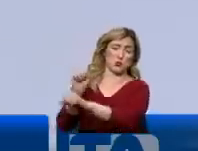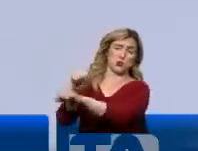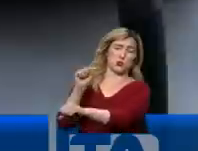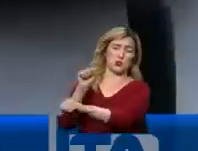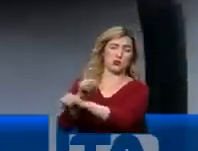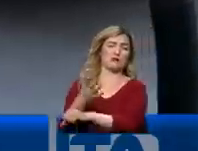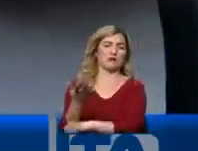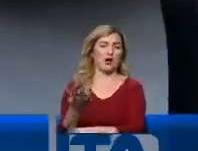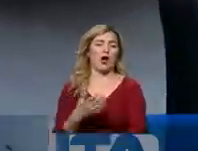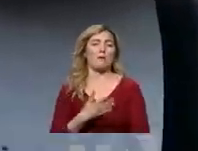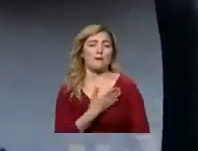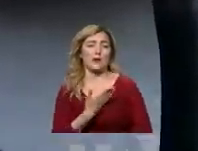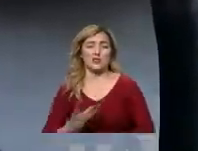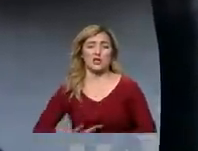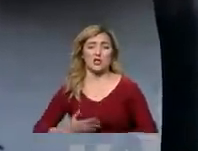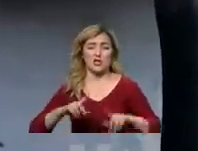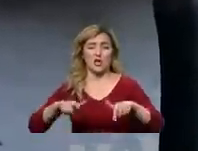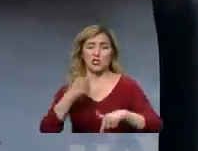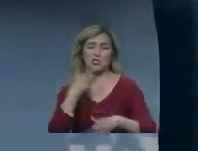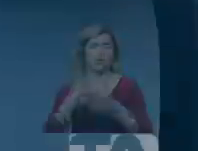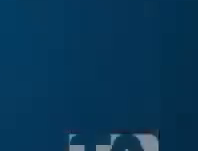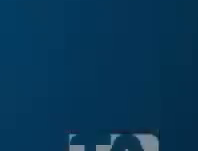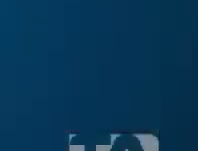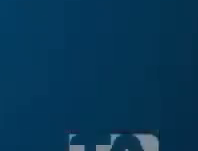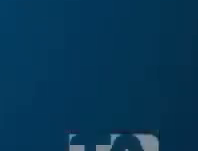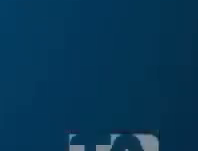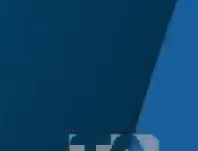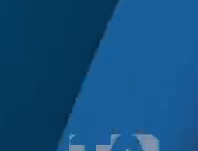el país. Luisa María Heredia, 24 horas.